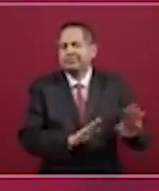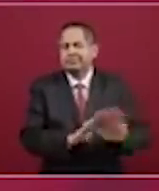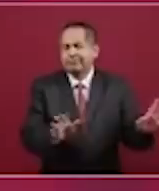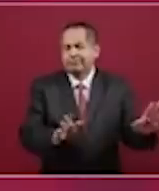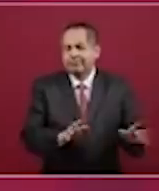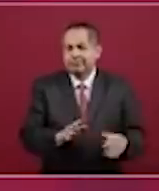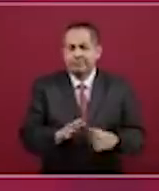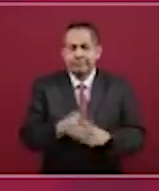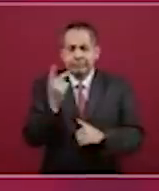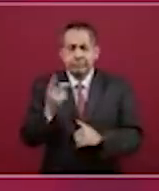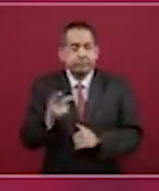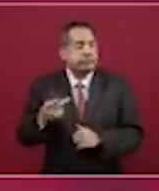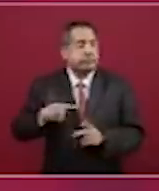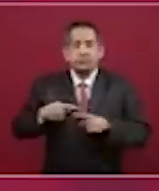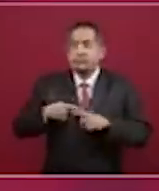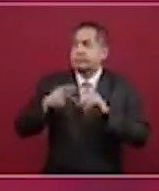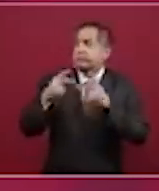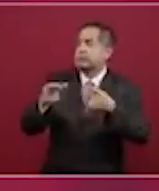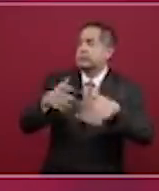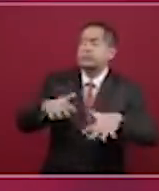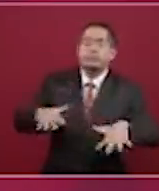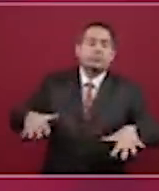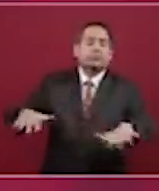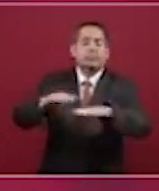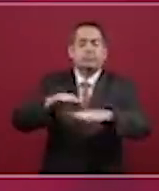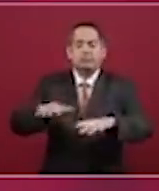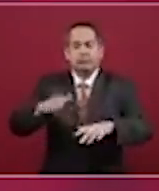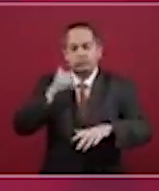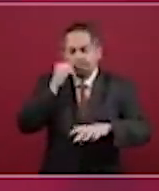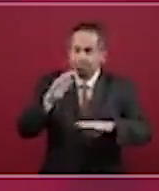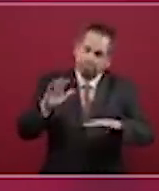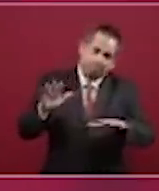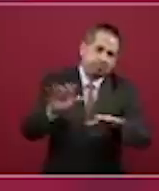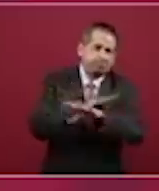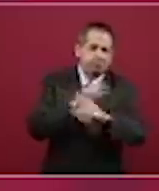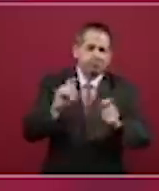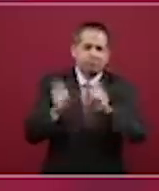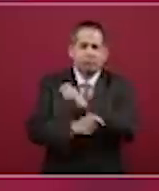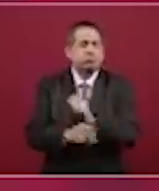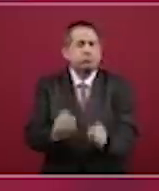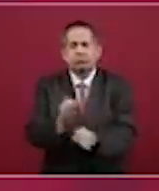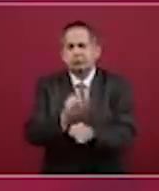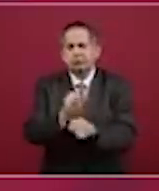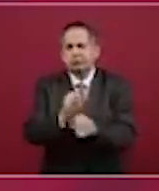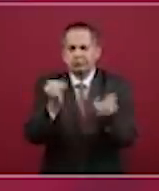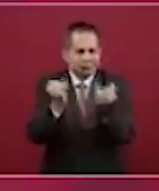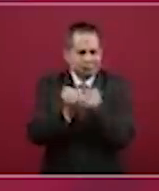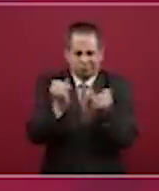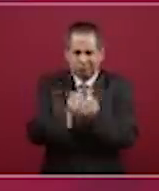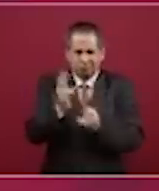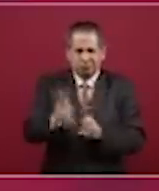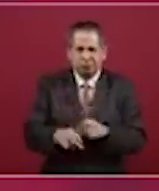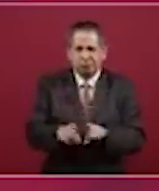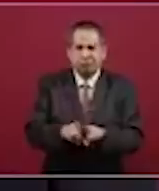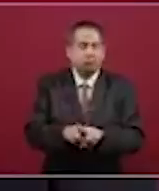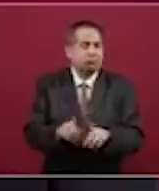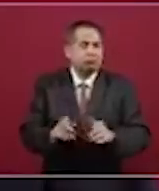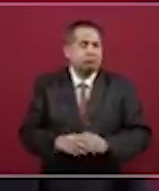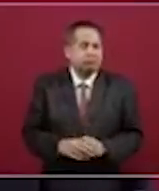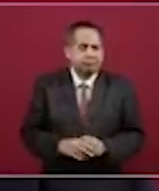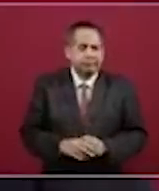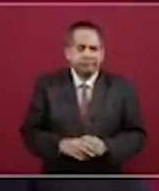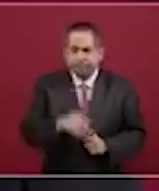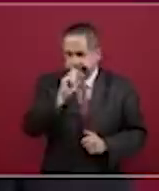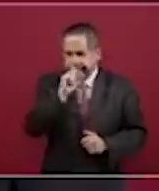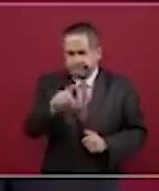porque la sociedad quería los cambios. Es lo que está pasando actualmente.